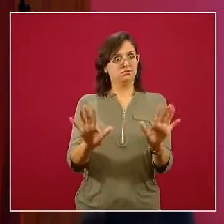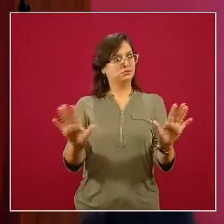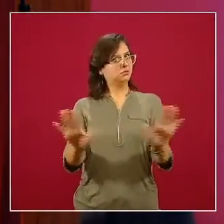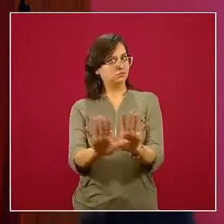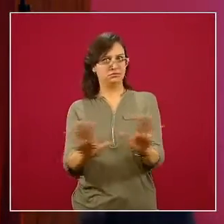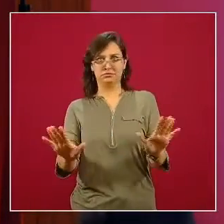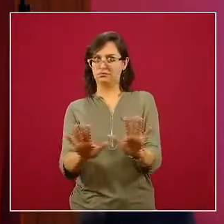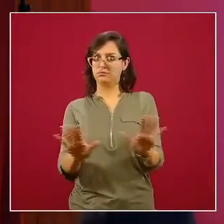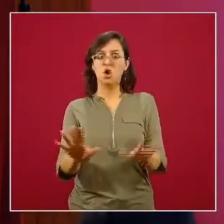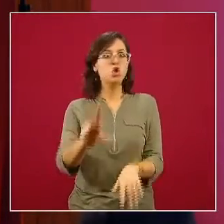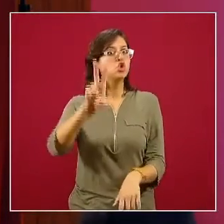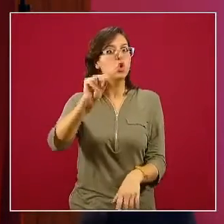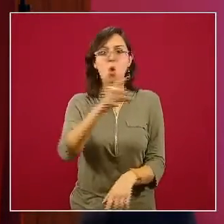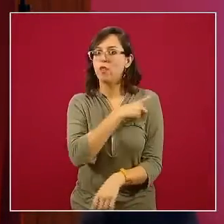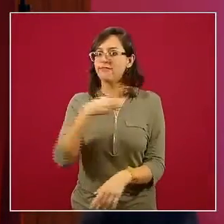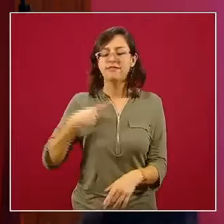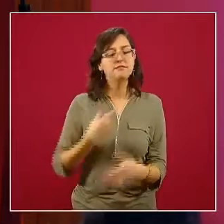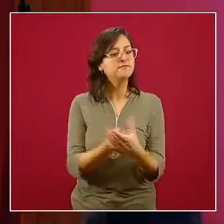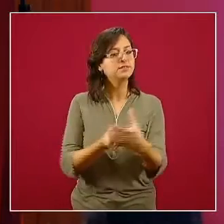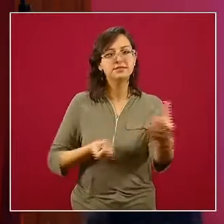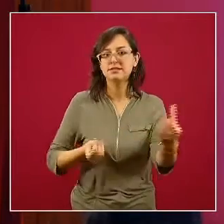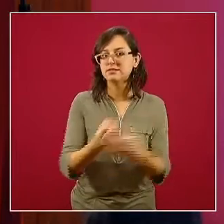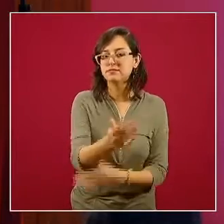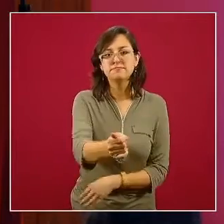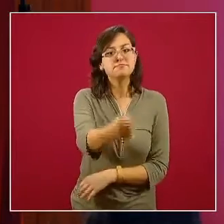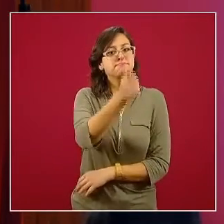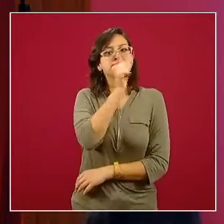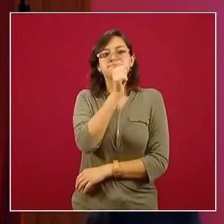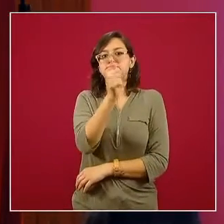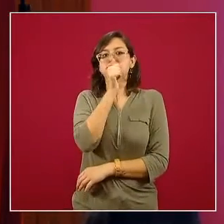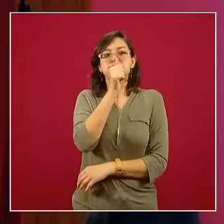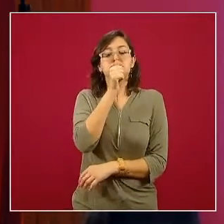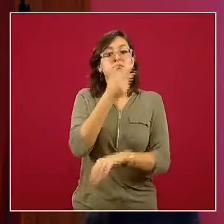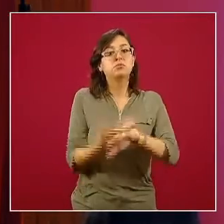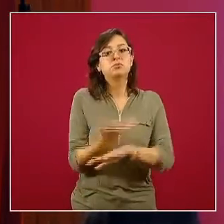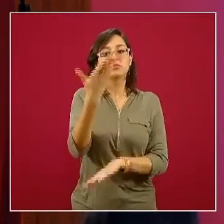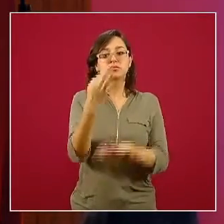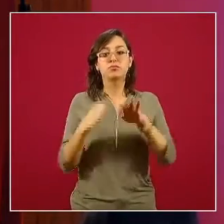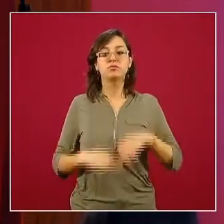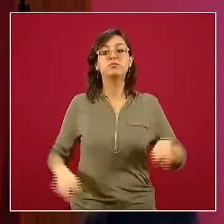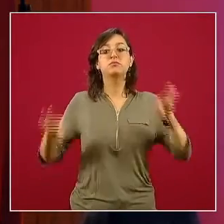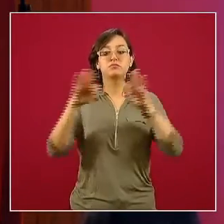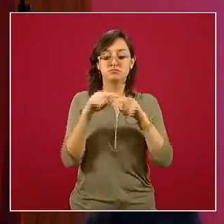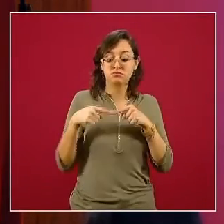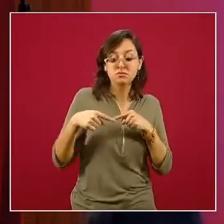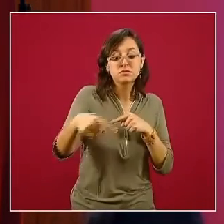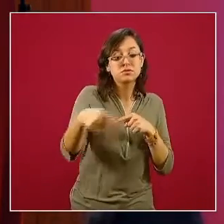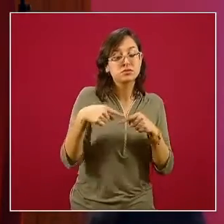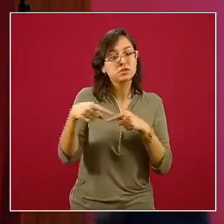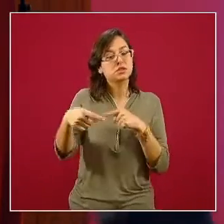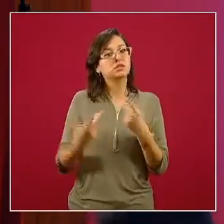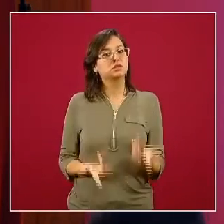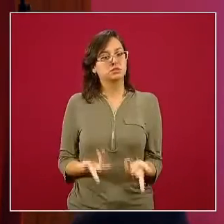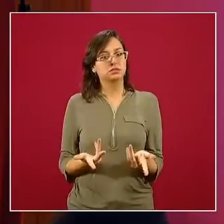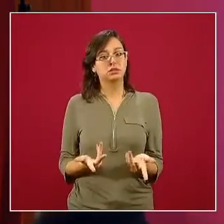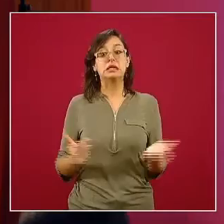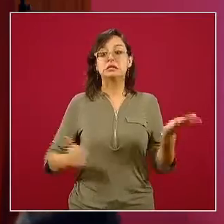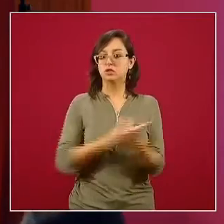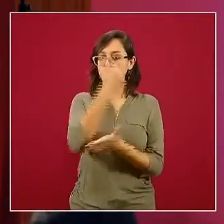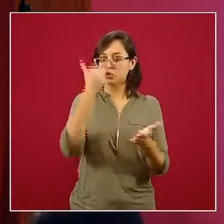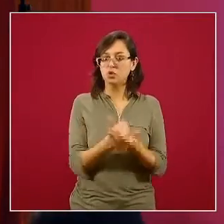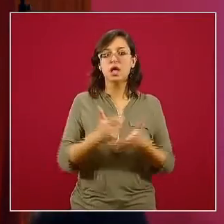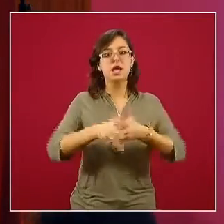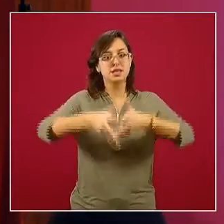ha terminado la Jornada Nacional de Sana Distancia y es especialmente importante en las grandes urbes, en la